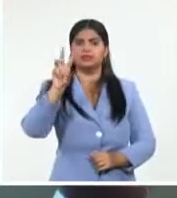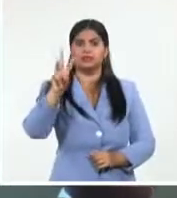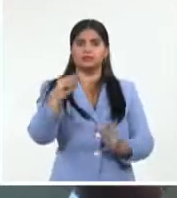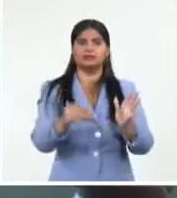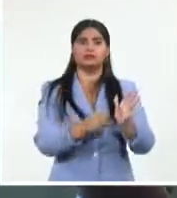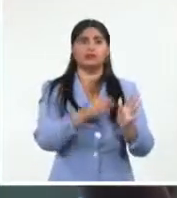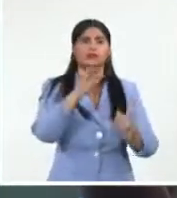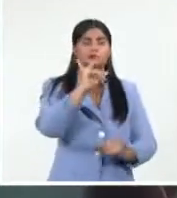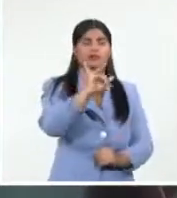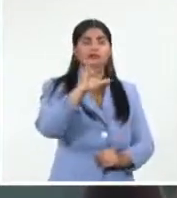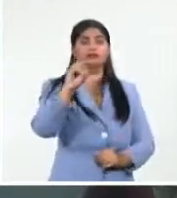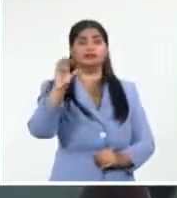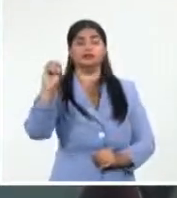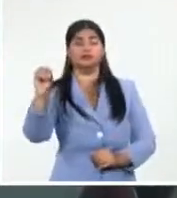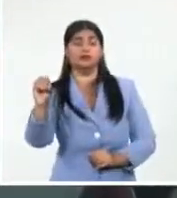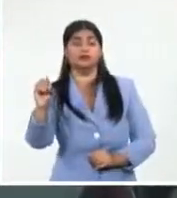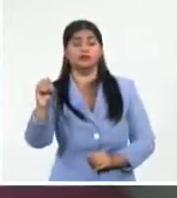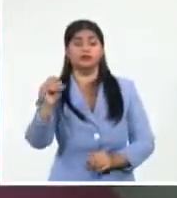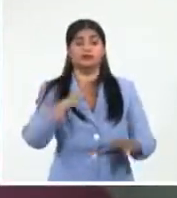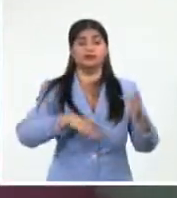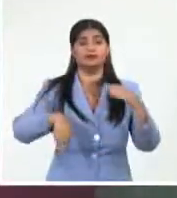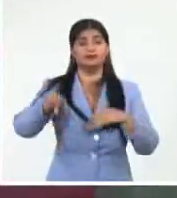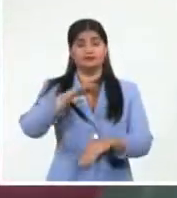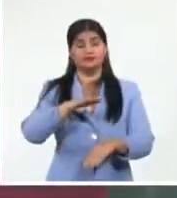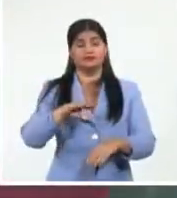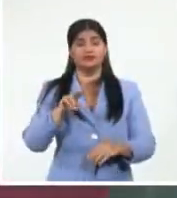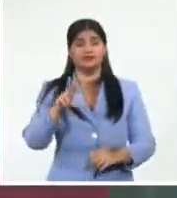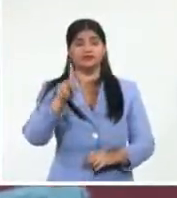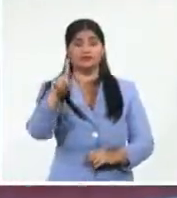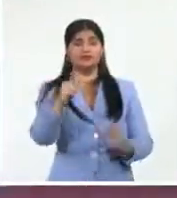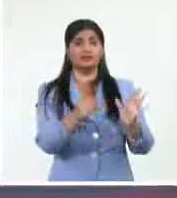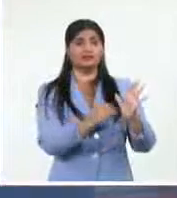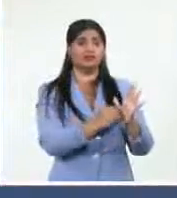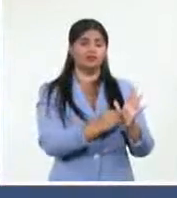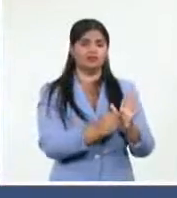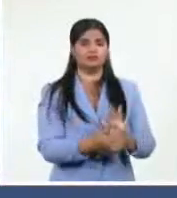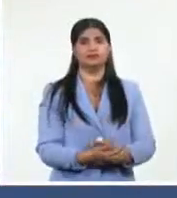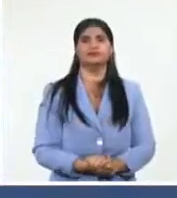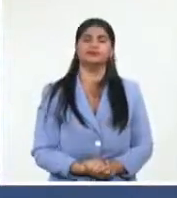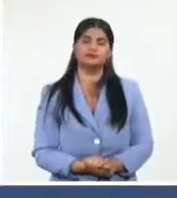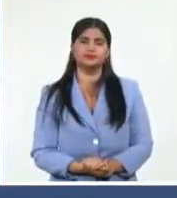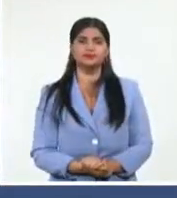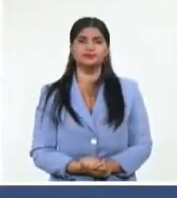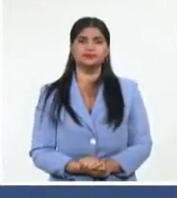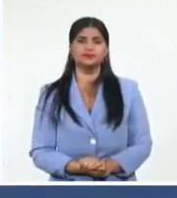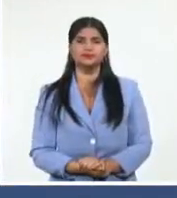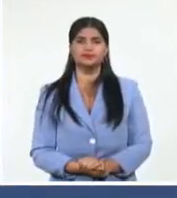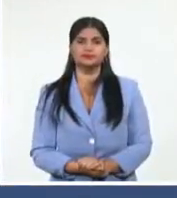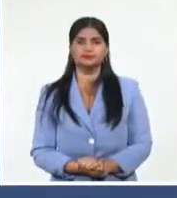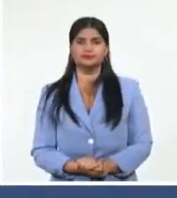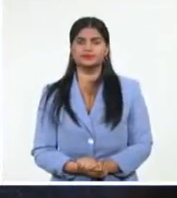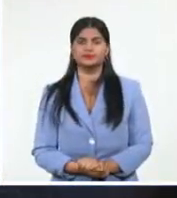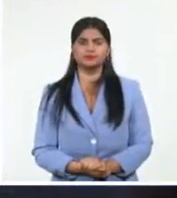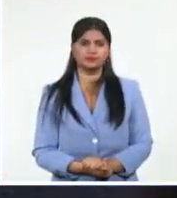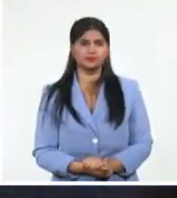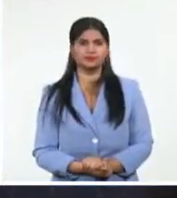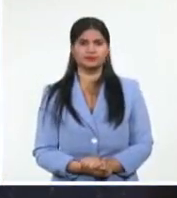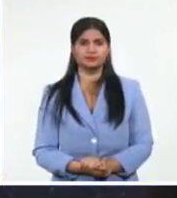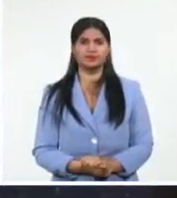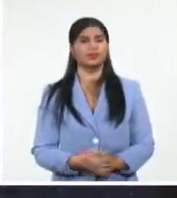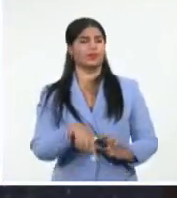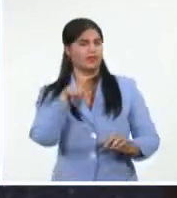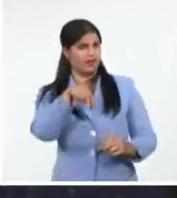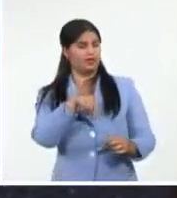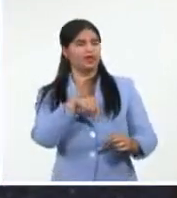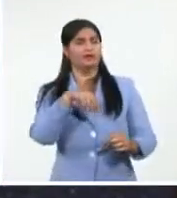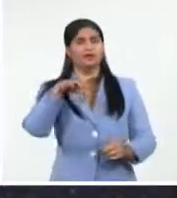363.700 electores, de los cuales más de 21.000 votan por primera vez. Más de un centenar de colegios electorales fueron reubicados